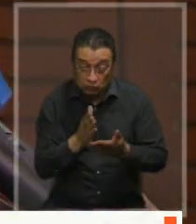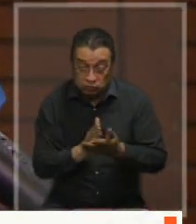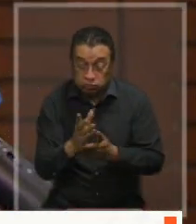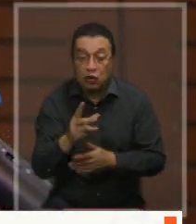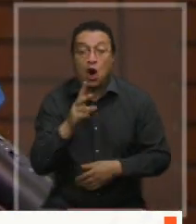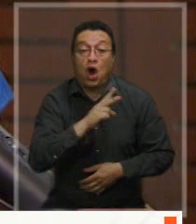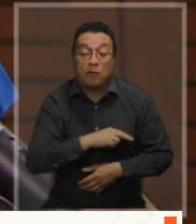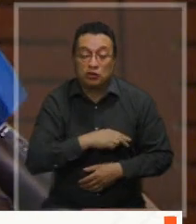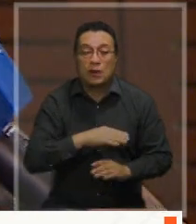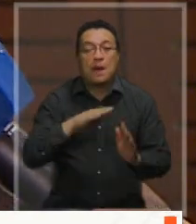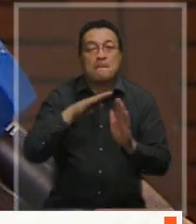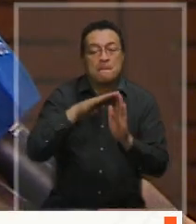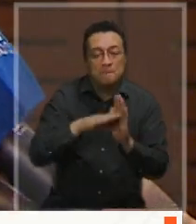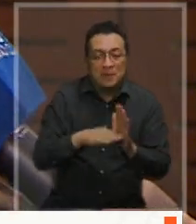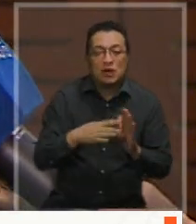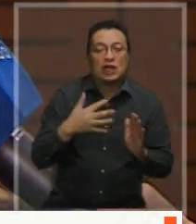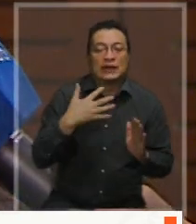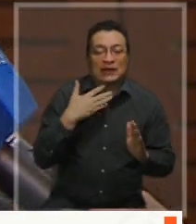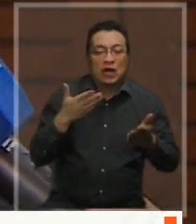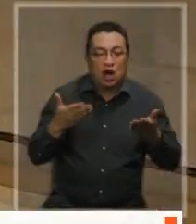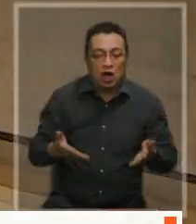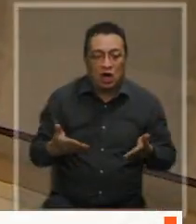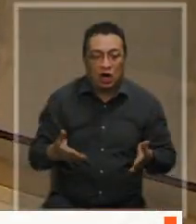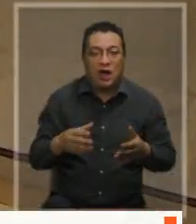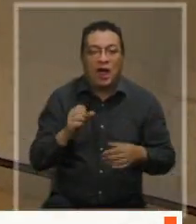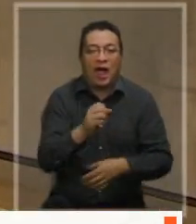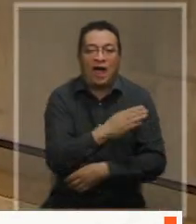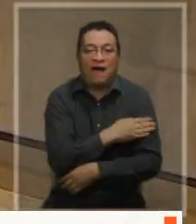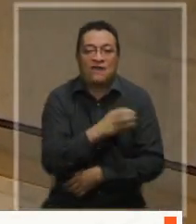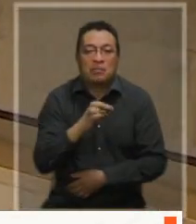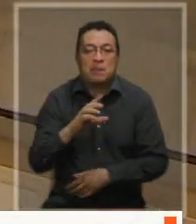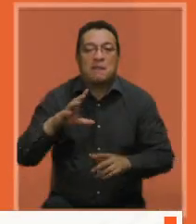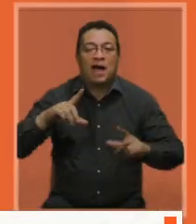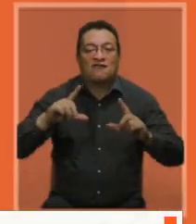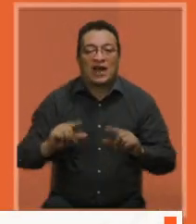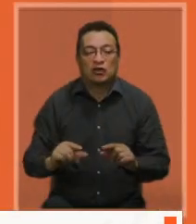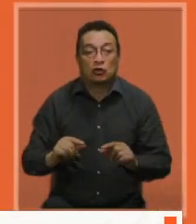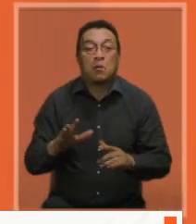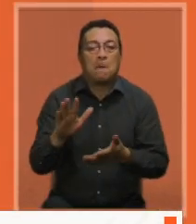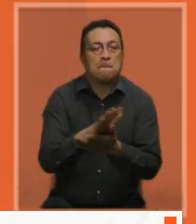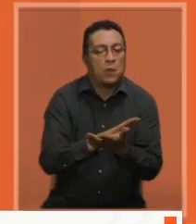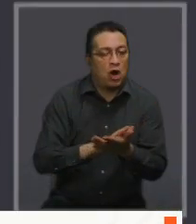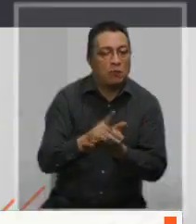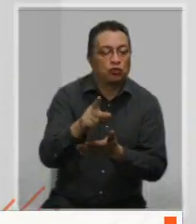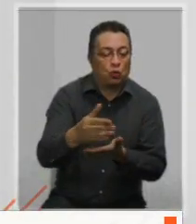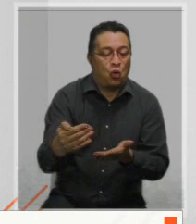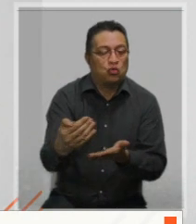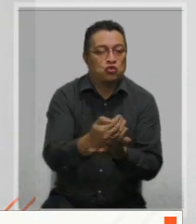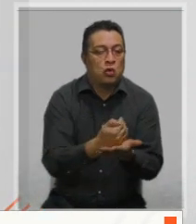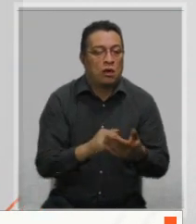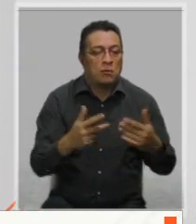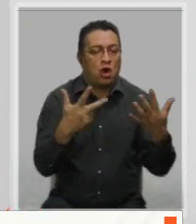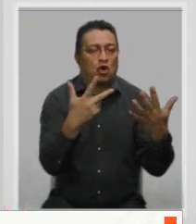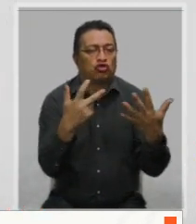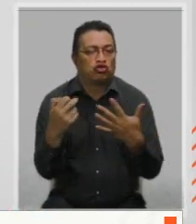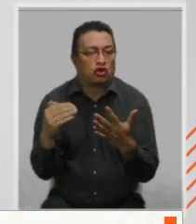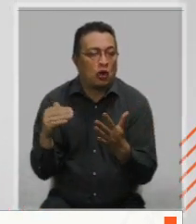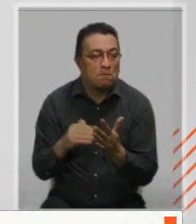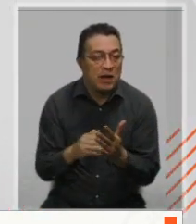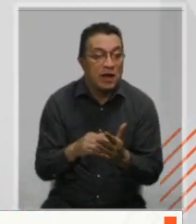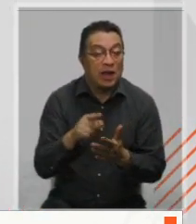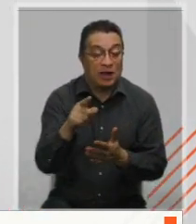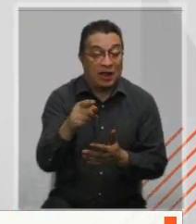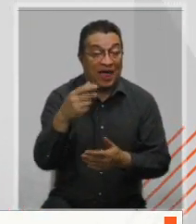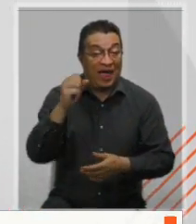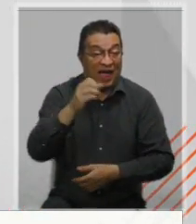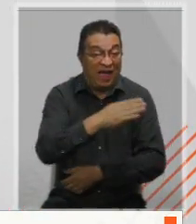comisión incluso menor a la que cobra hoy día la AFP más barata. Veamos un ejemplo. Si usted tiene un sueldo bruto de 800.000 pesos y está en la AFP